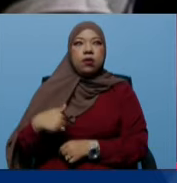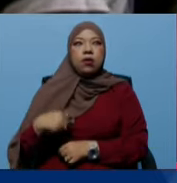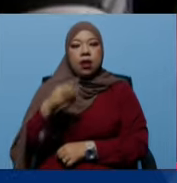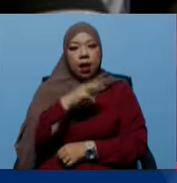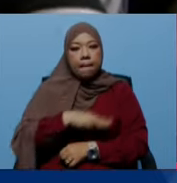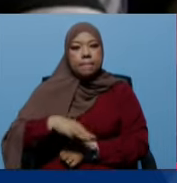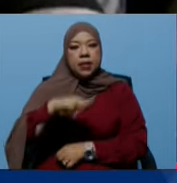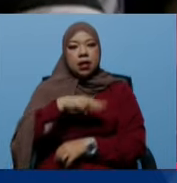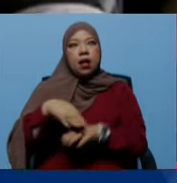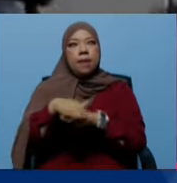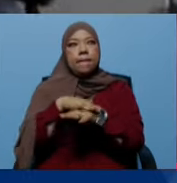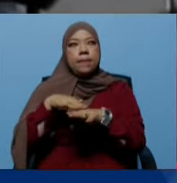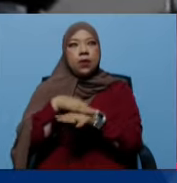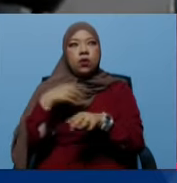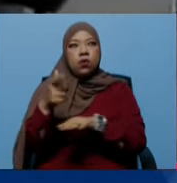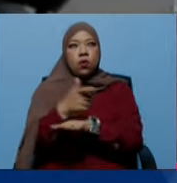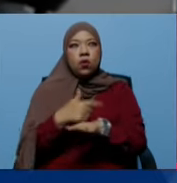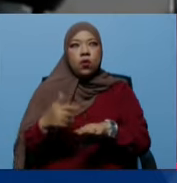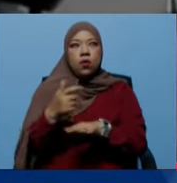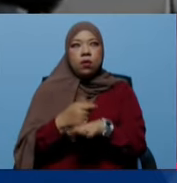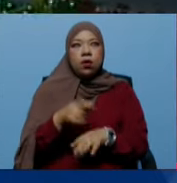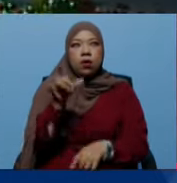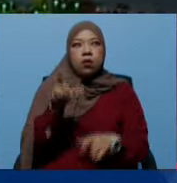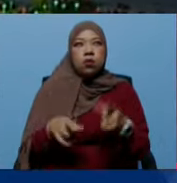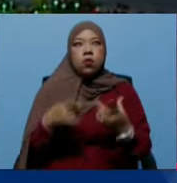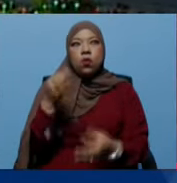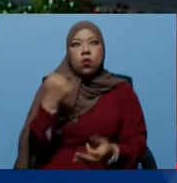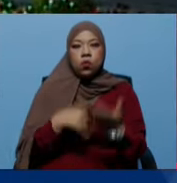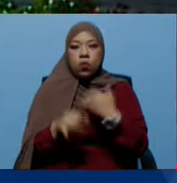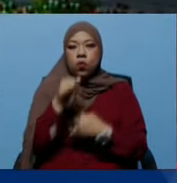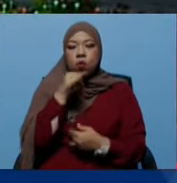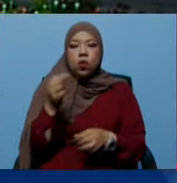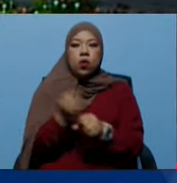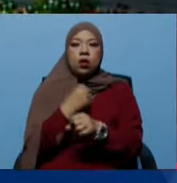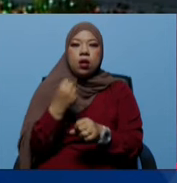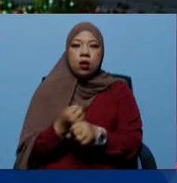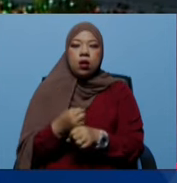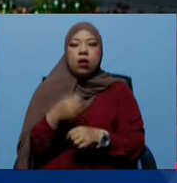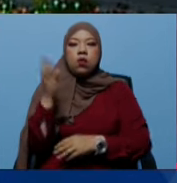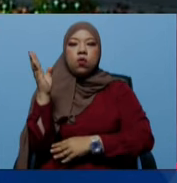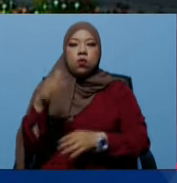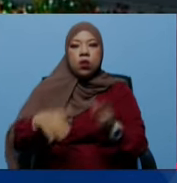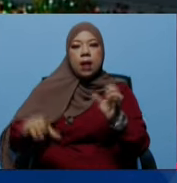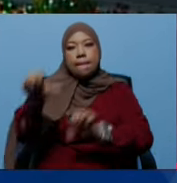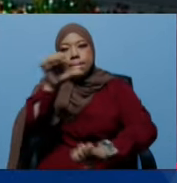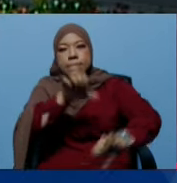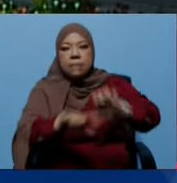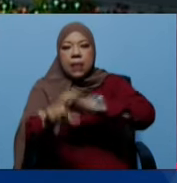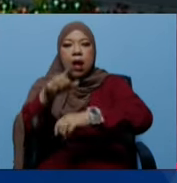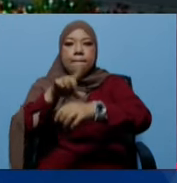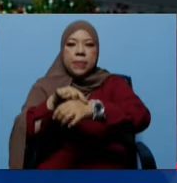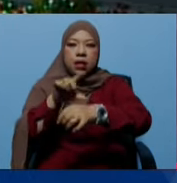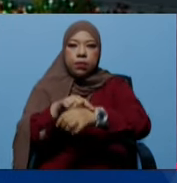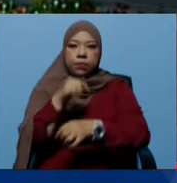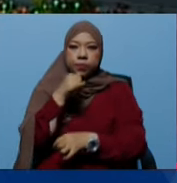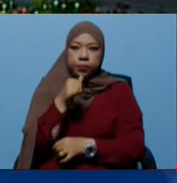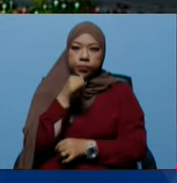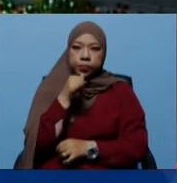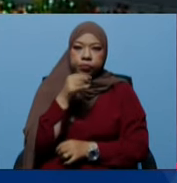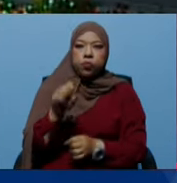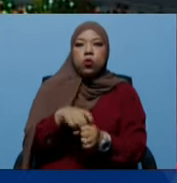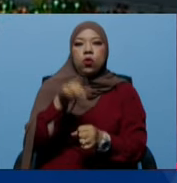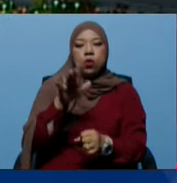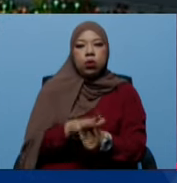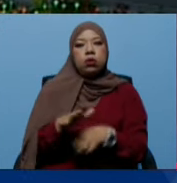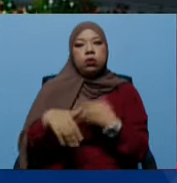ministra Gabriela Jiménez y al gobernador Víctor Clark, justamente la sede de biomédica, de biomedicina, como usted la llama, de aquí de Coro.